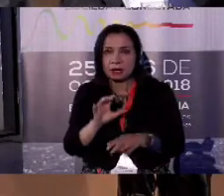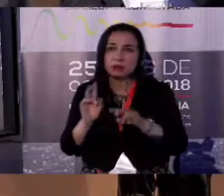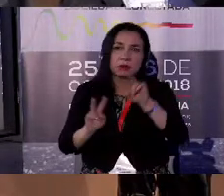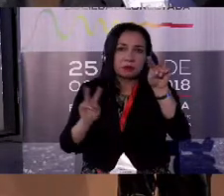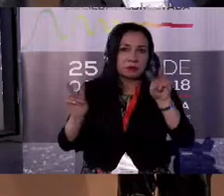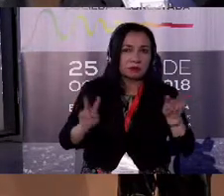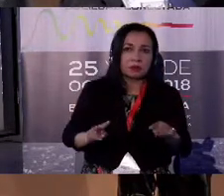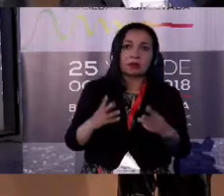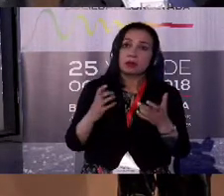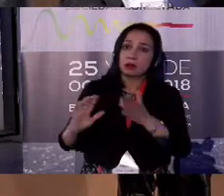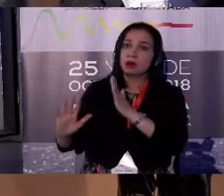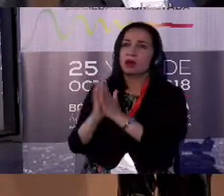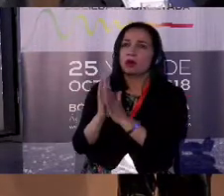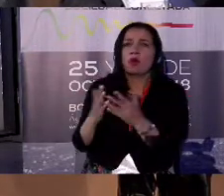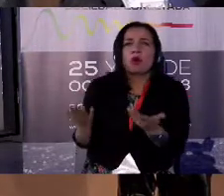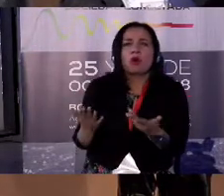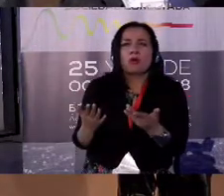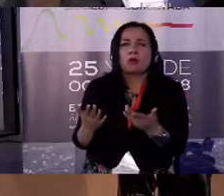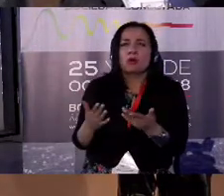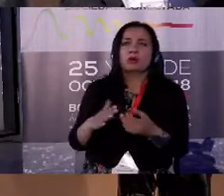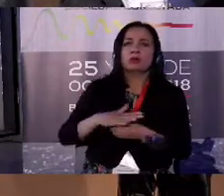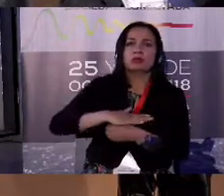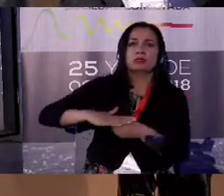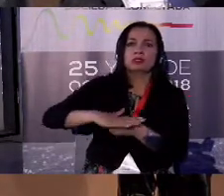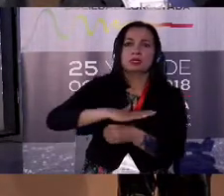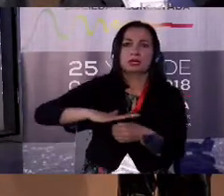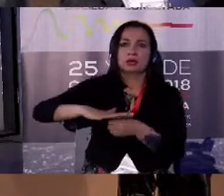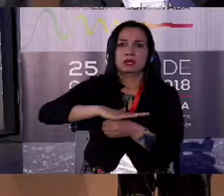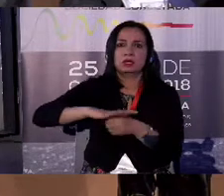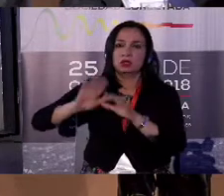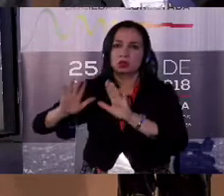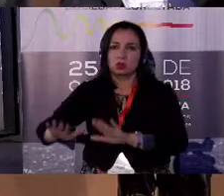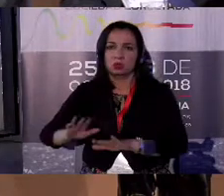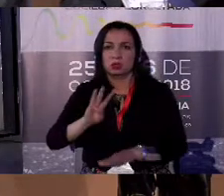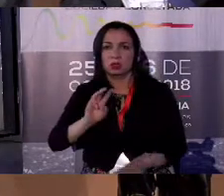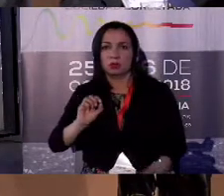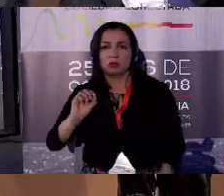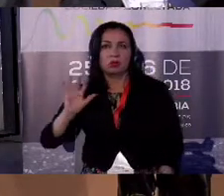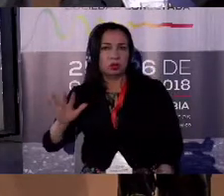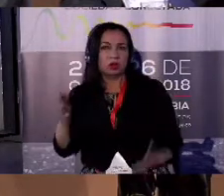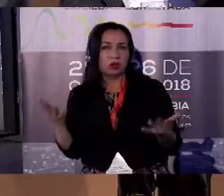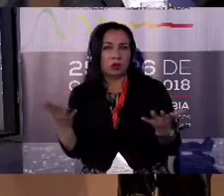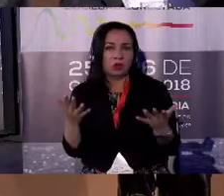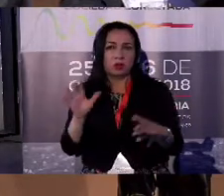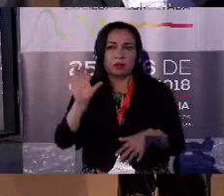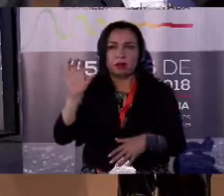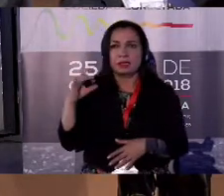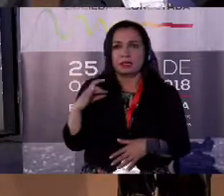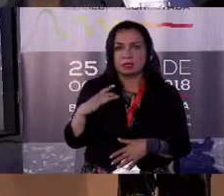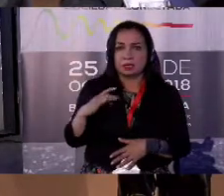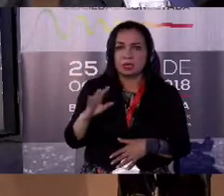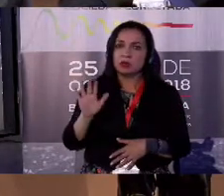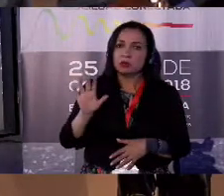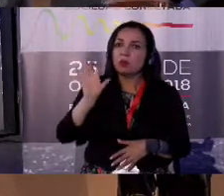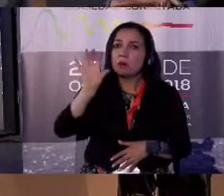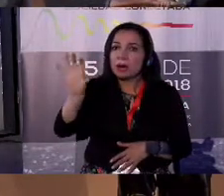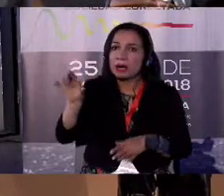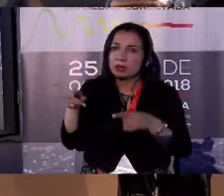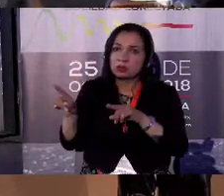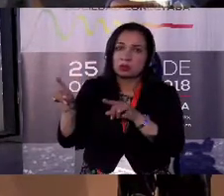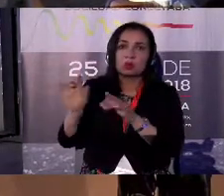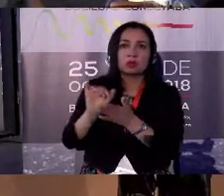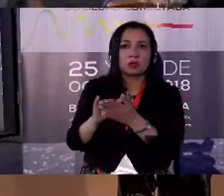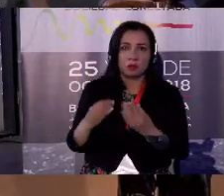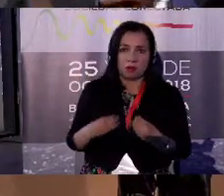nos querés contar un poco cuál es la situación de 3,5 y de las bandas pioneras en Chile, que es tu región, que tu país en donde